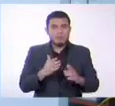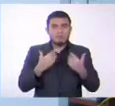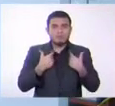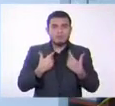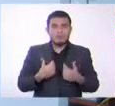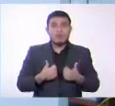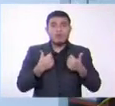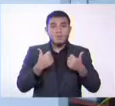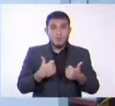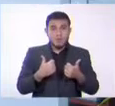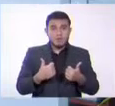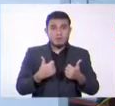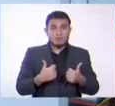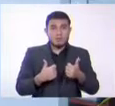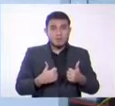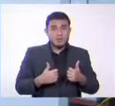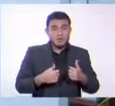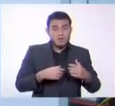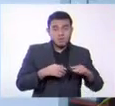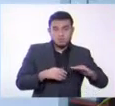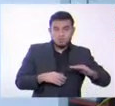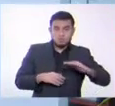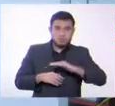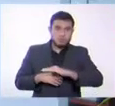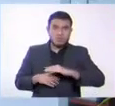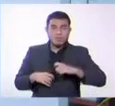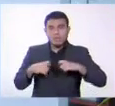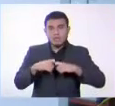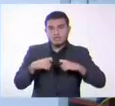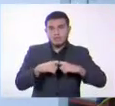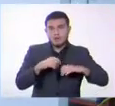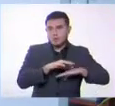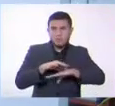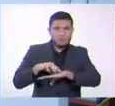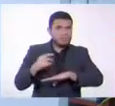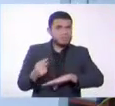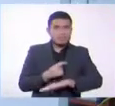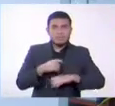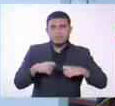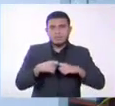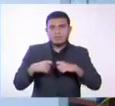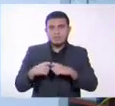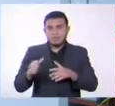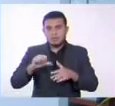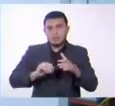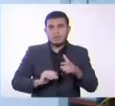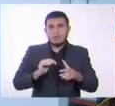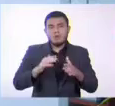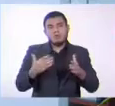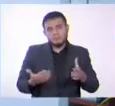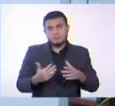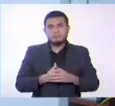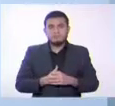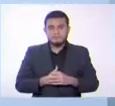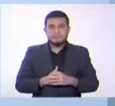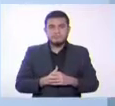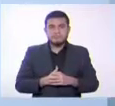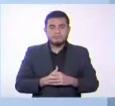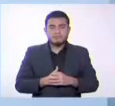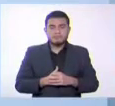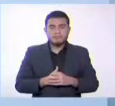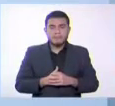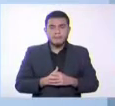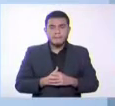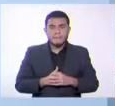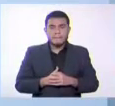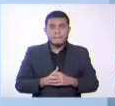buenos conductores de la electricidad cuando se encuentran en disolución o en fase líquida.